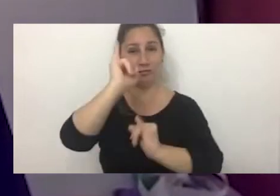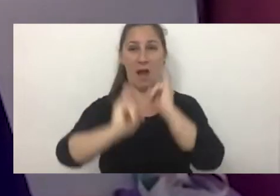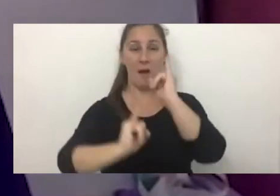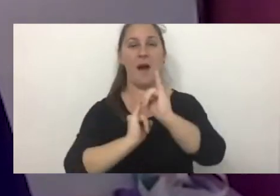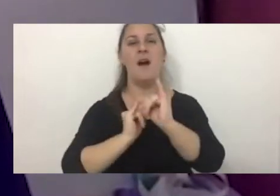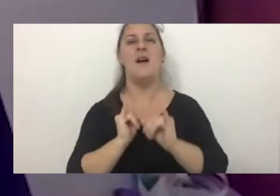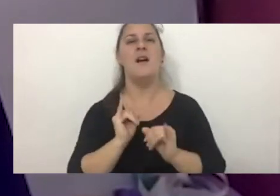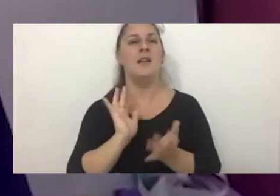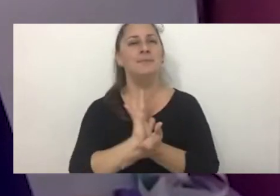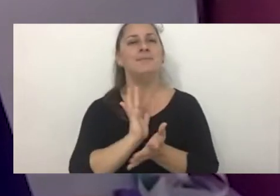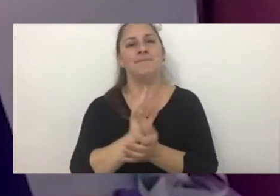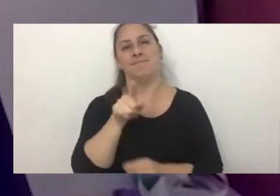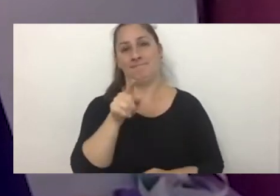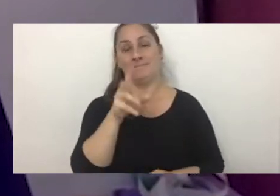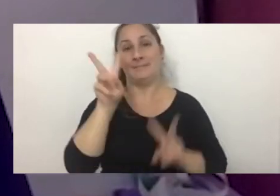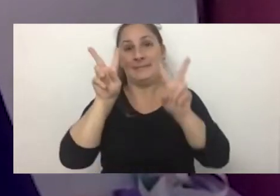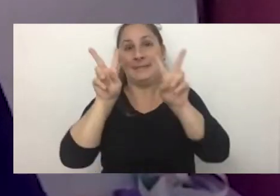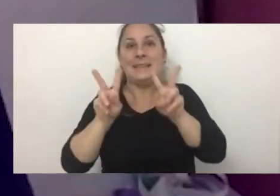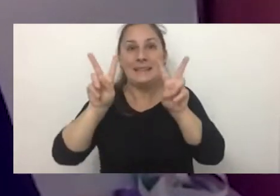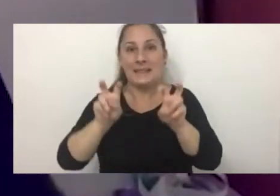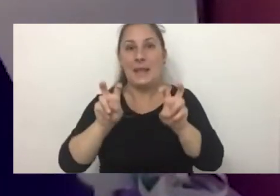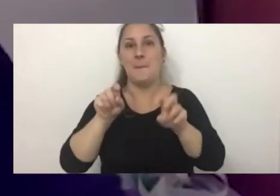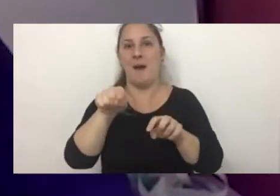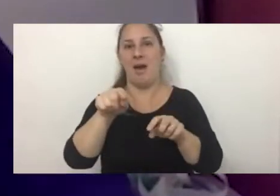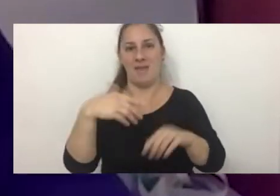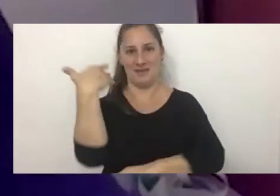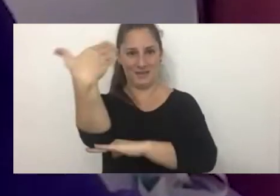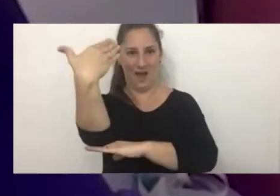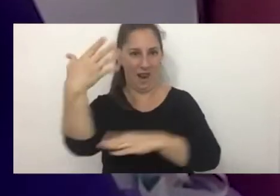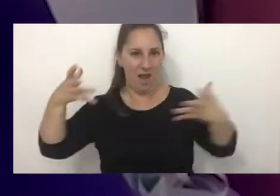otros intereses, no tiene que ver con la salud, todo lo contrario.